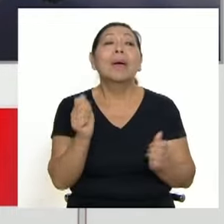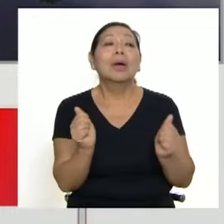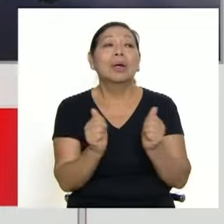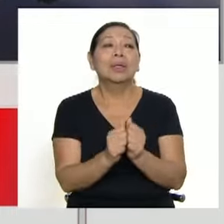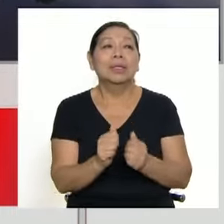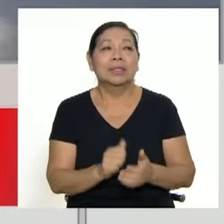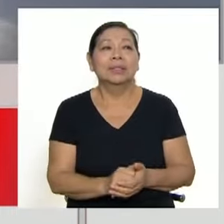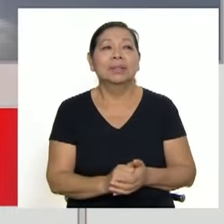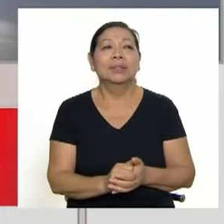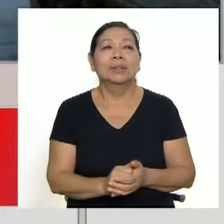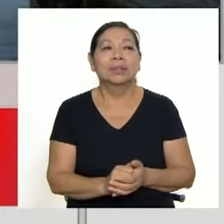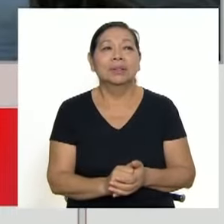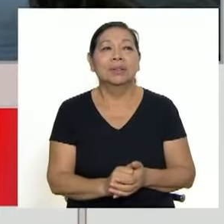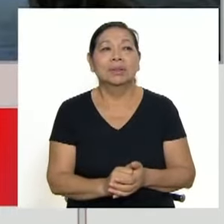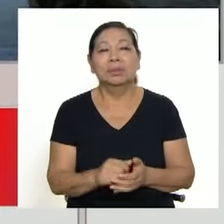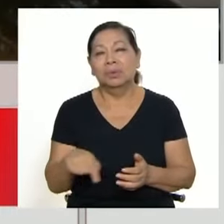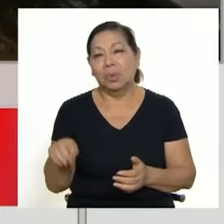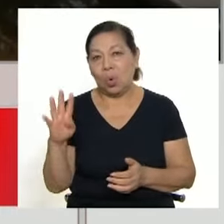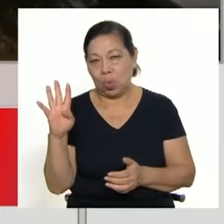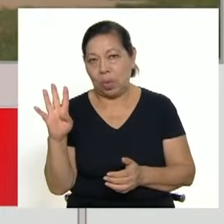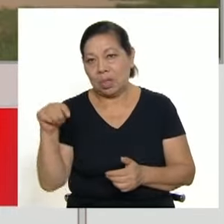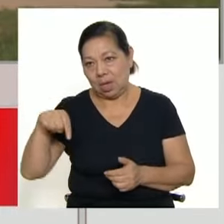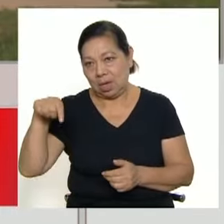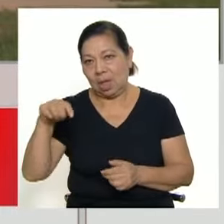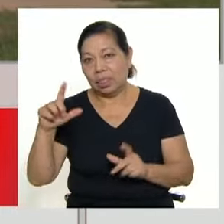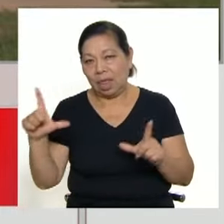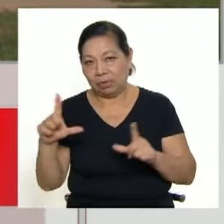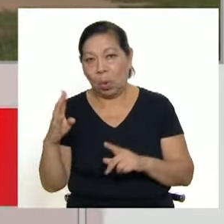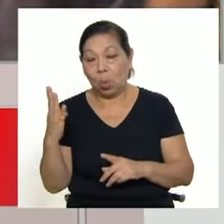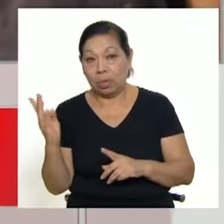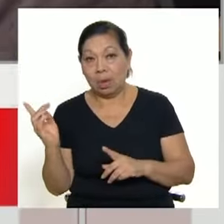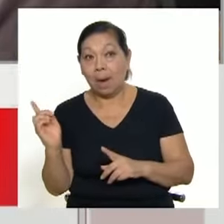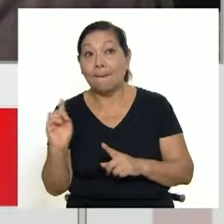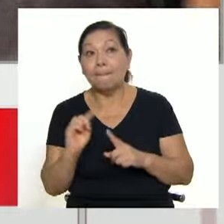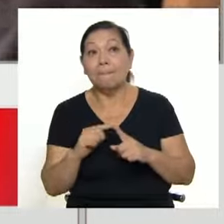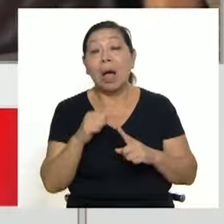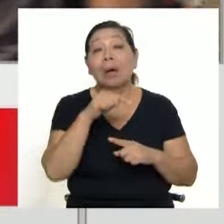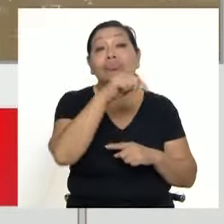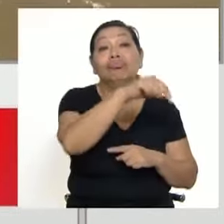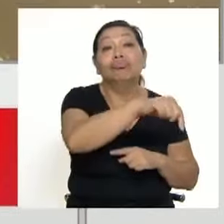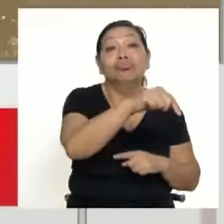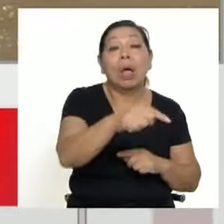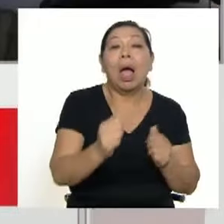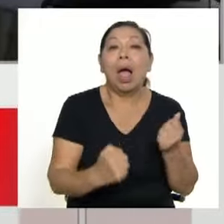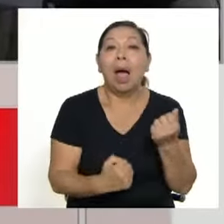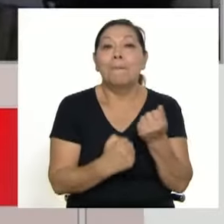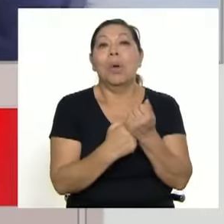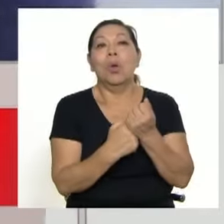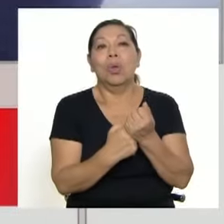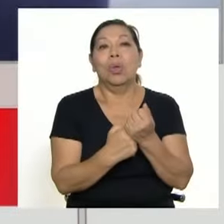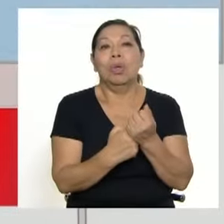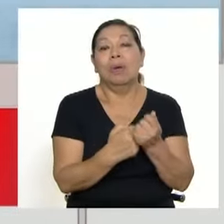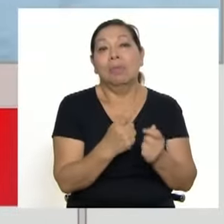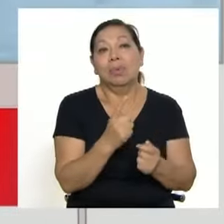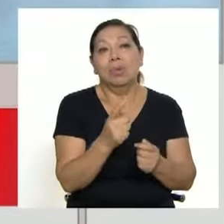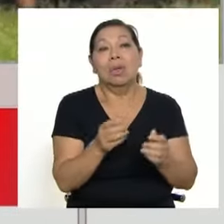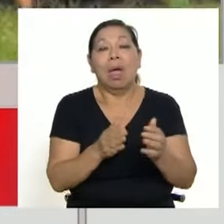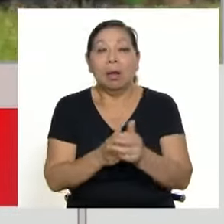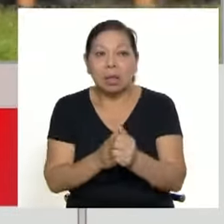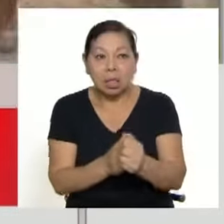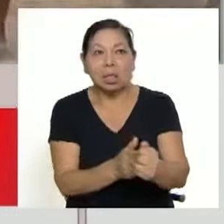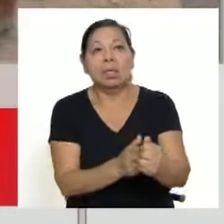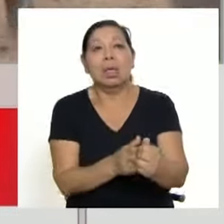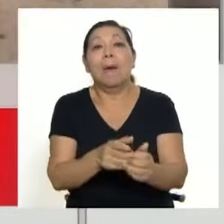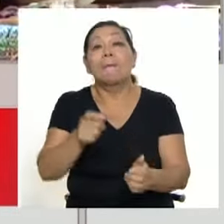¿Cuántas personas viajan para hacer un programa? Del canal viajamos 4, ¿no? Pero la gente de cada lugar es la que nos apoya, ¿no? Los guías,